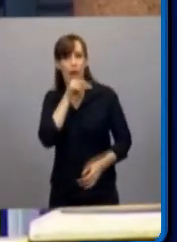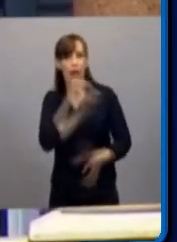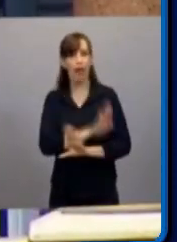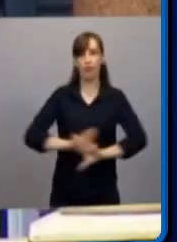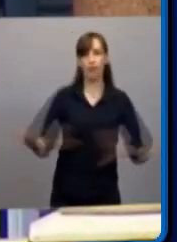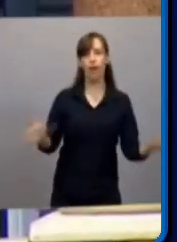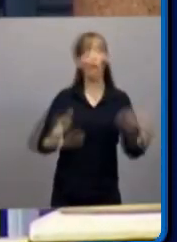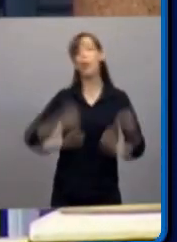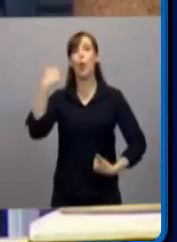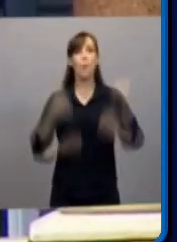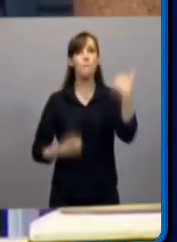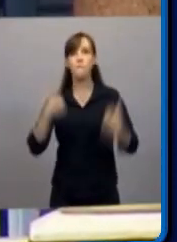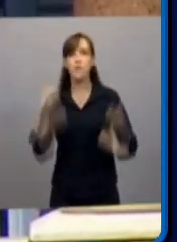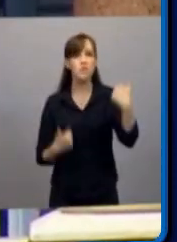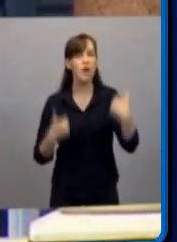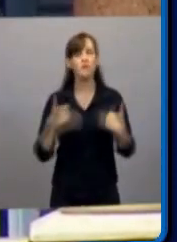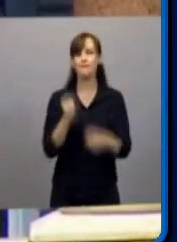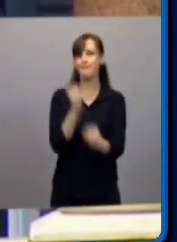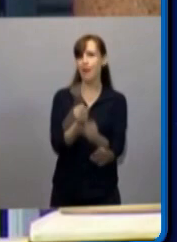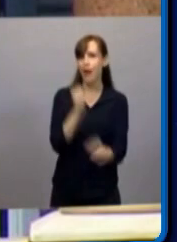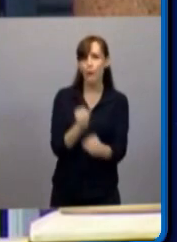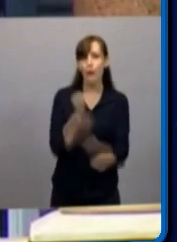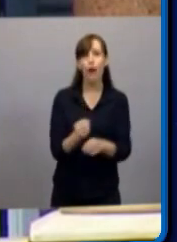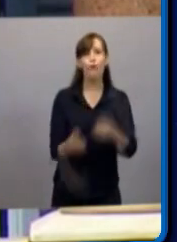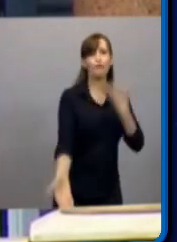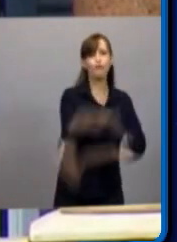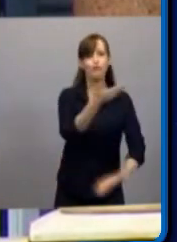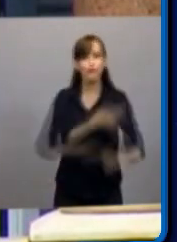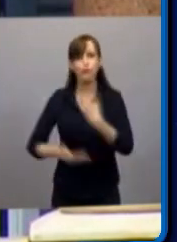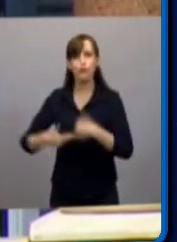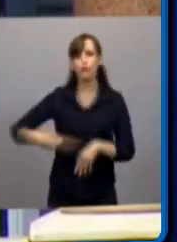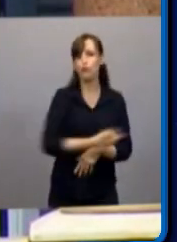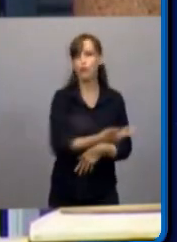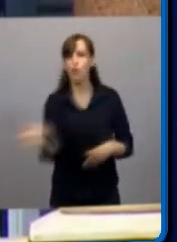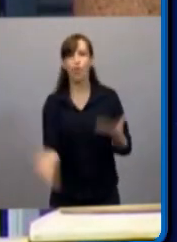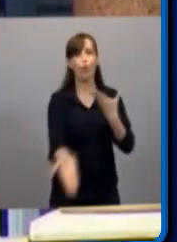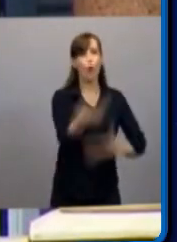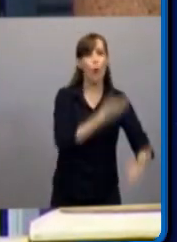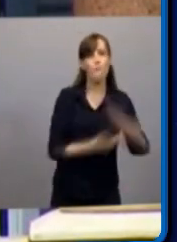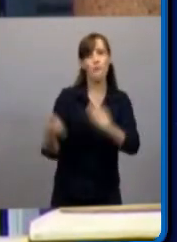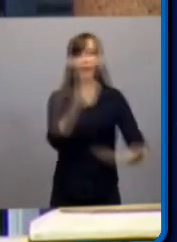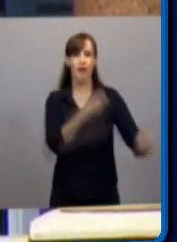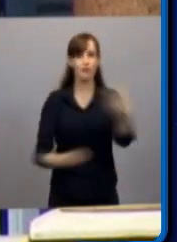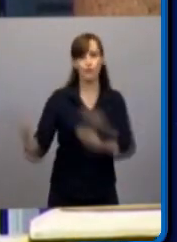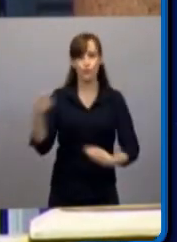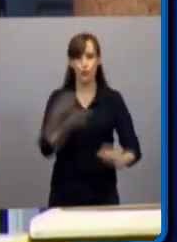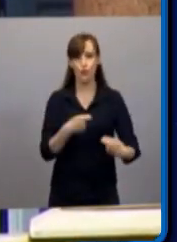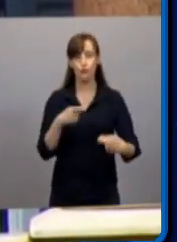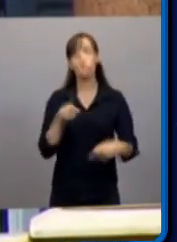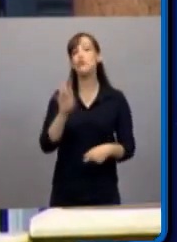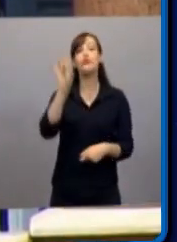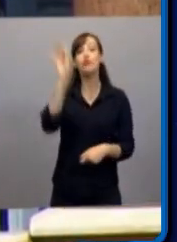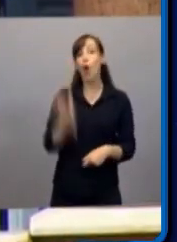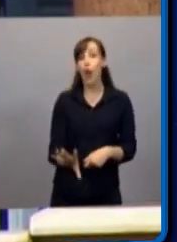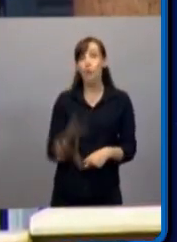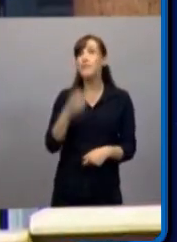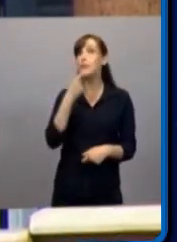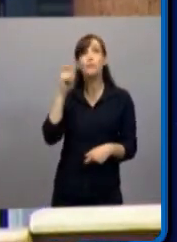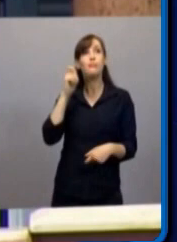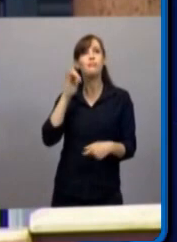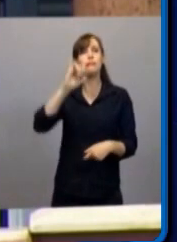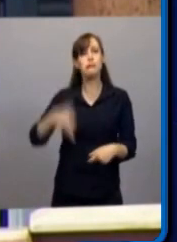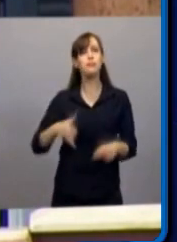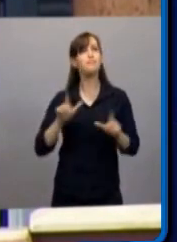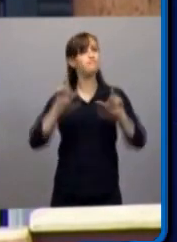devolver al ciudadano Cómo mediante el el fomento del libre comercio y la generación de economías de escala y de riqueza que solo pueden